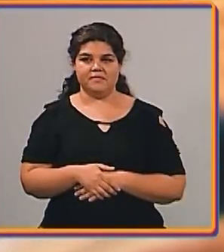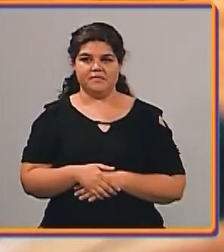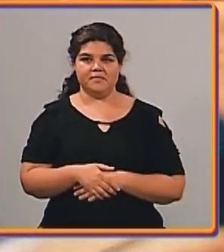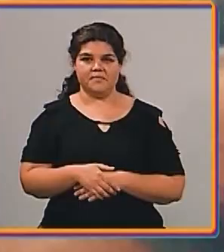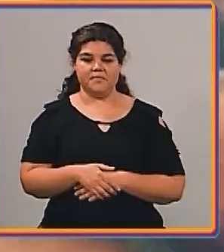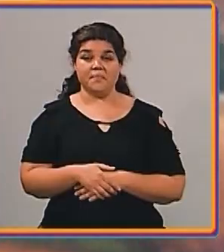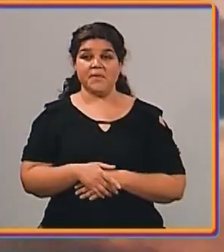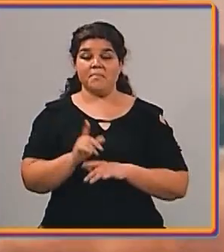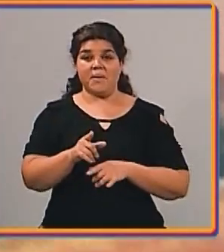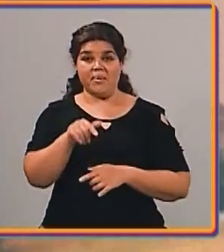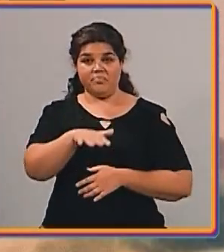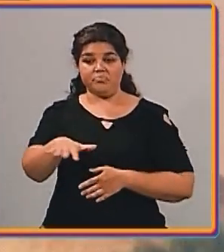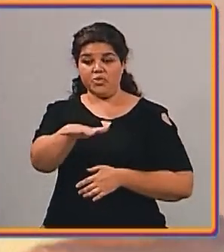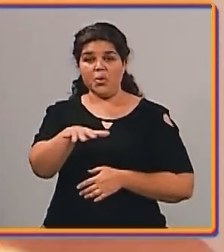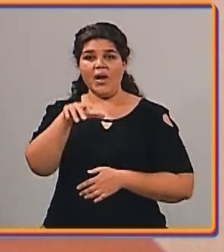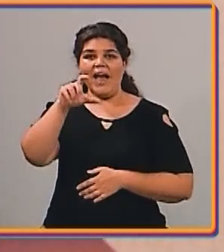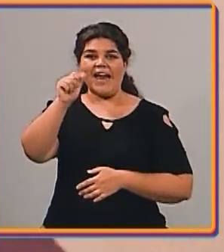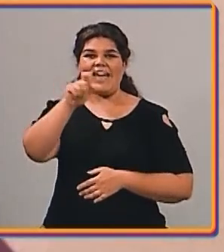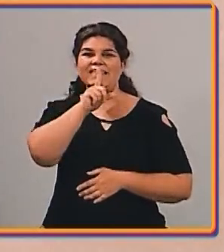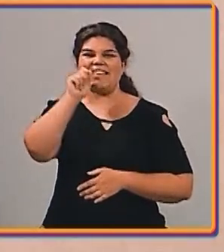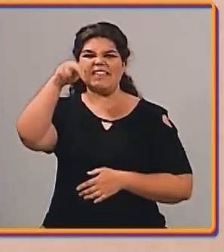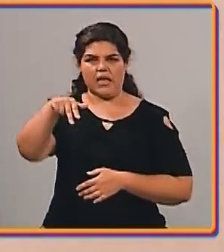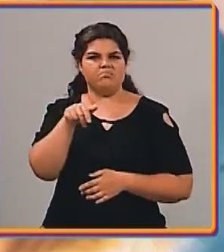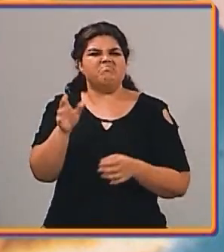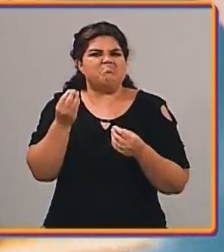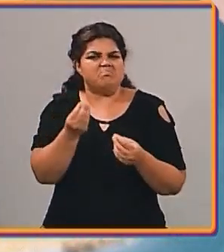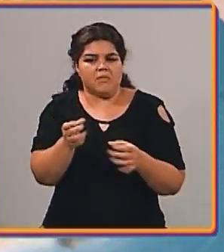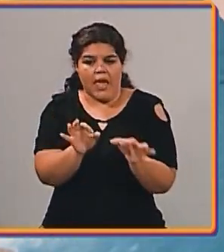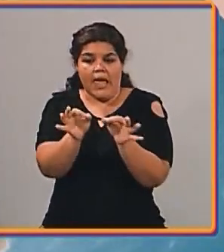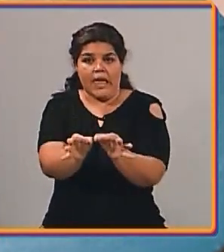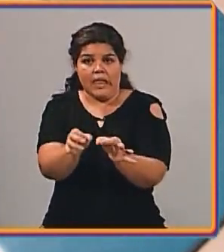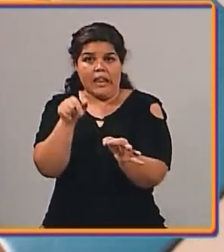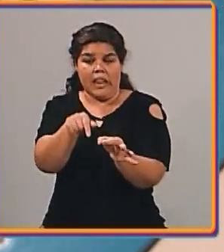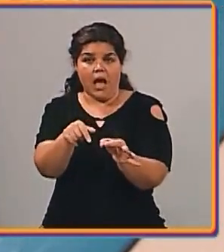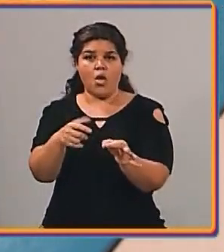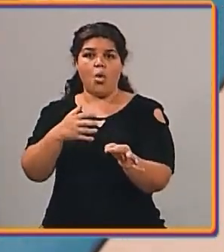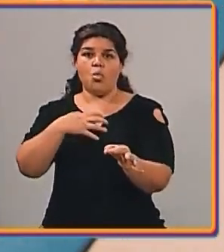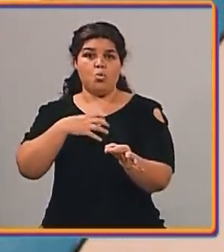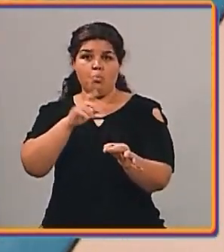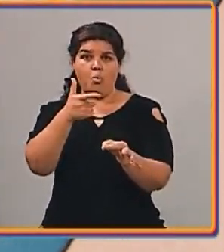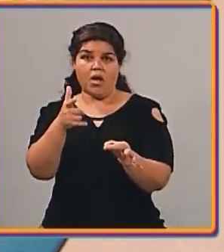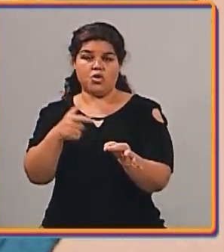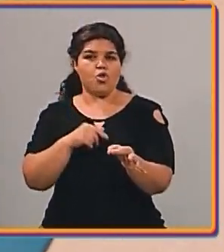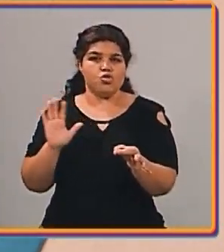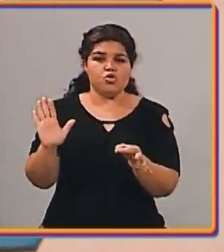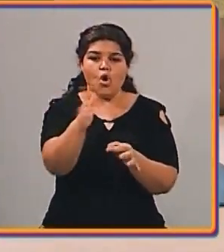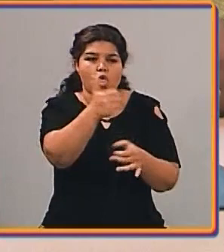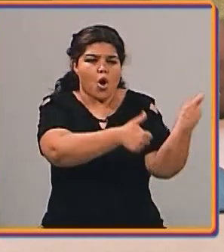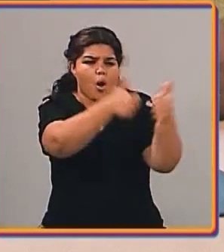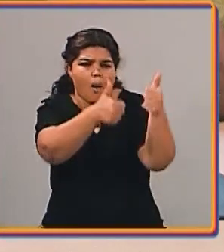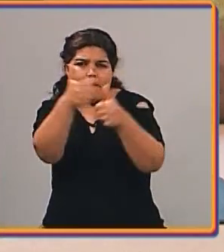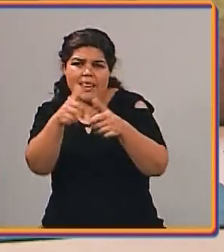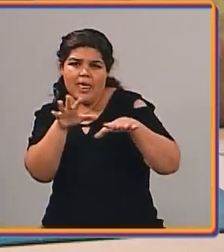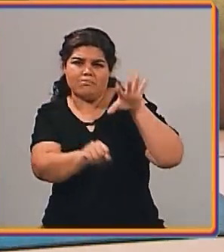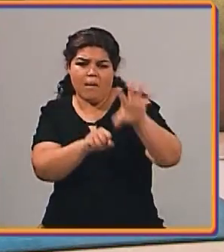En Catán exploramos una isla sin colonizar y todo el mundo compite por los terrenos y los recursos. En palabras de